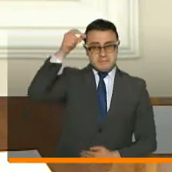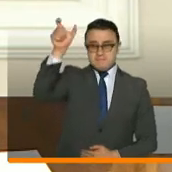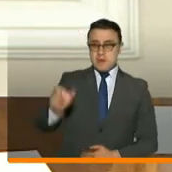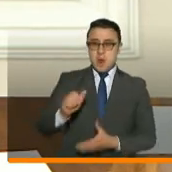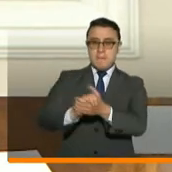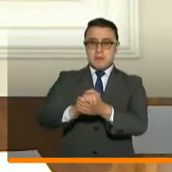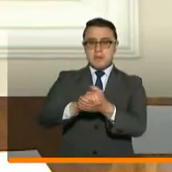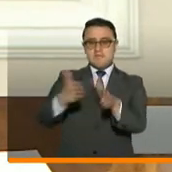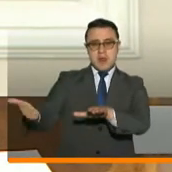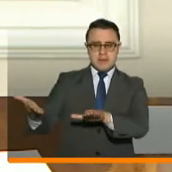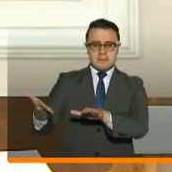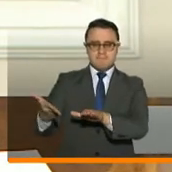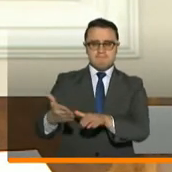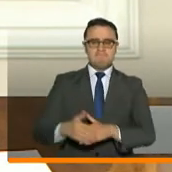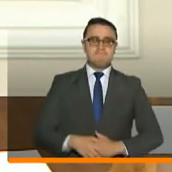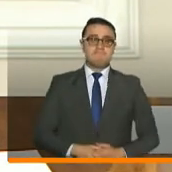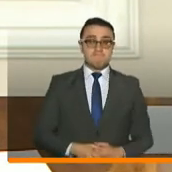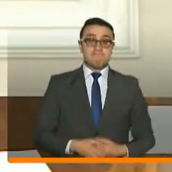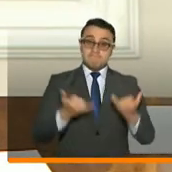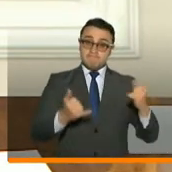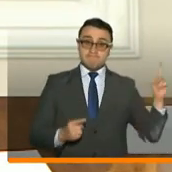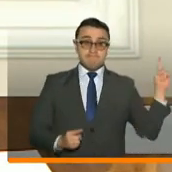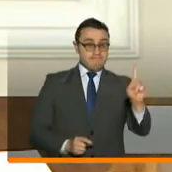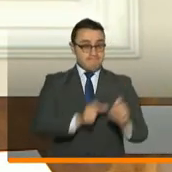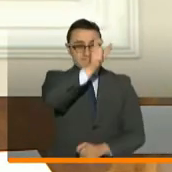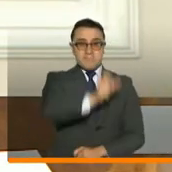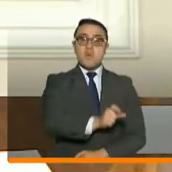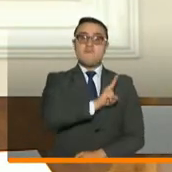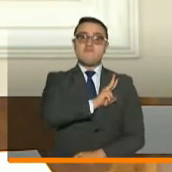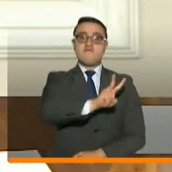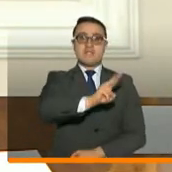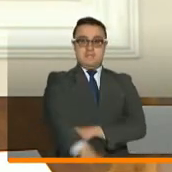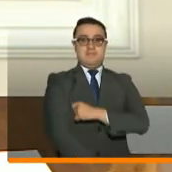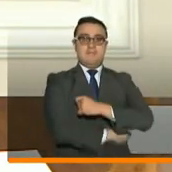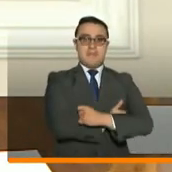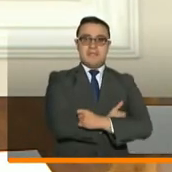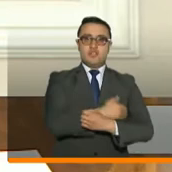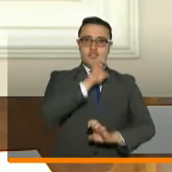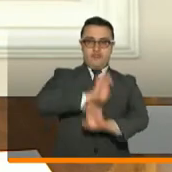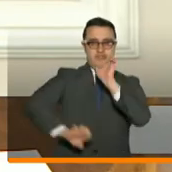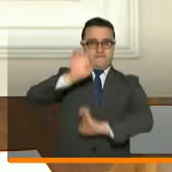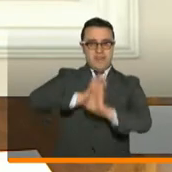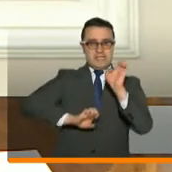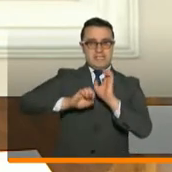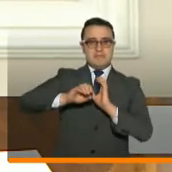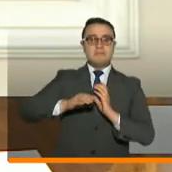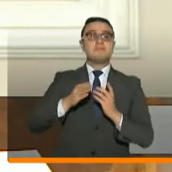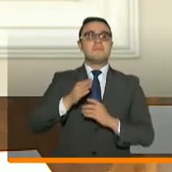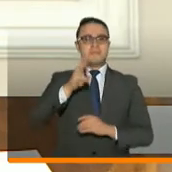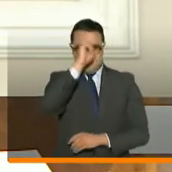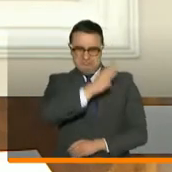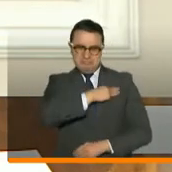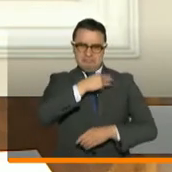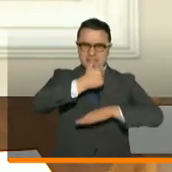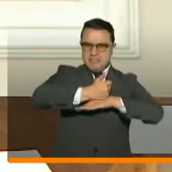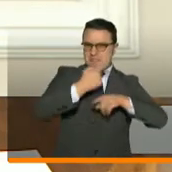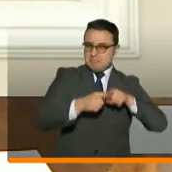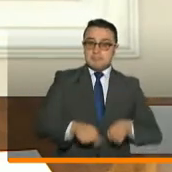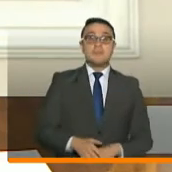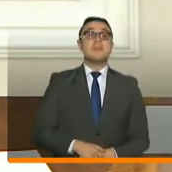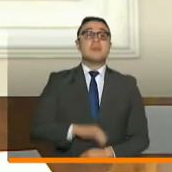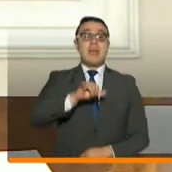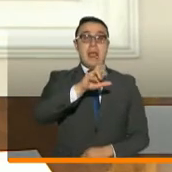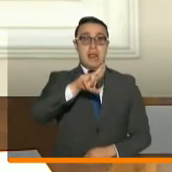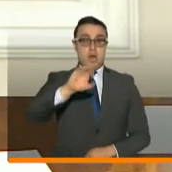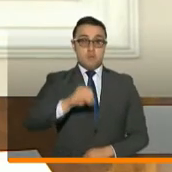hoy está con nosotros el viceministro de defensa jairo garcía ayer nos estaba acompañando porque al ministro carlos holmes trujillo